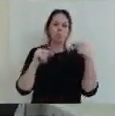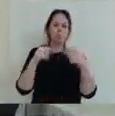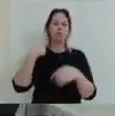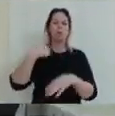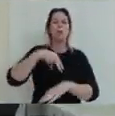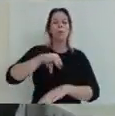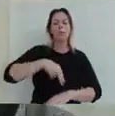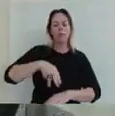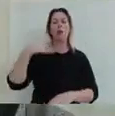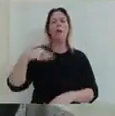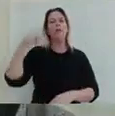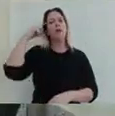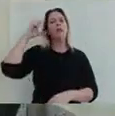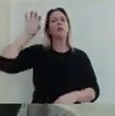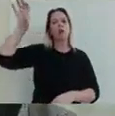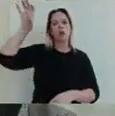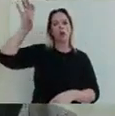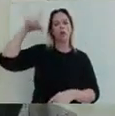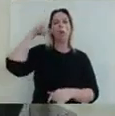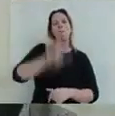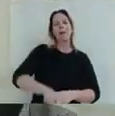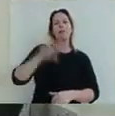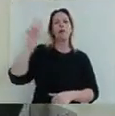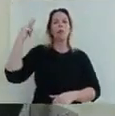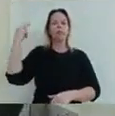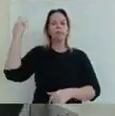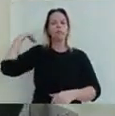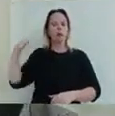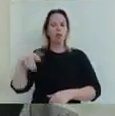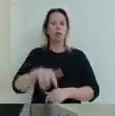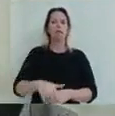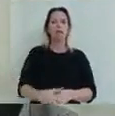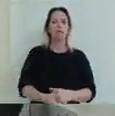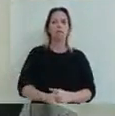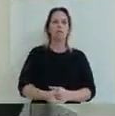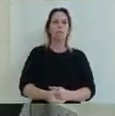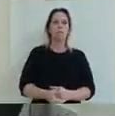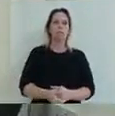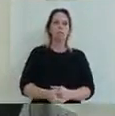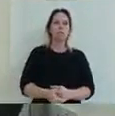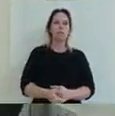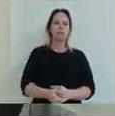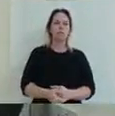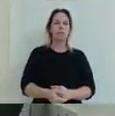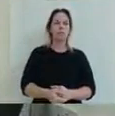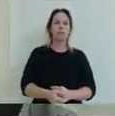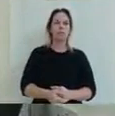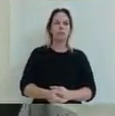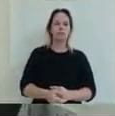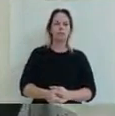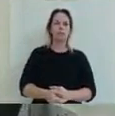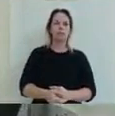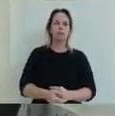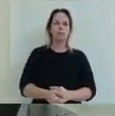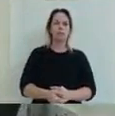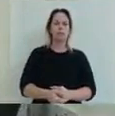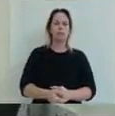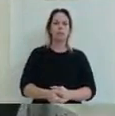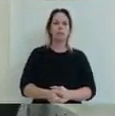autoridad como para decidir a través de su dirección de tránsito, como lo establece la ordenanza de estrellas amarillas, que